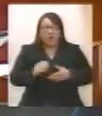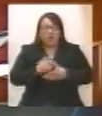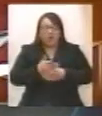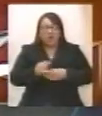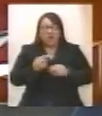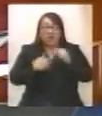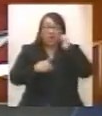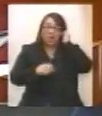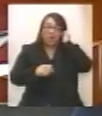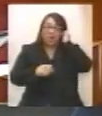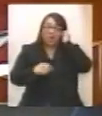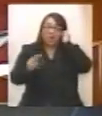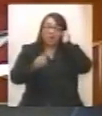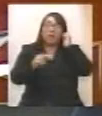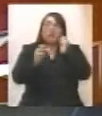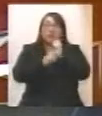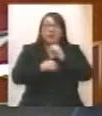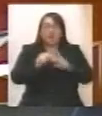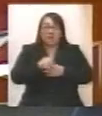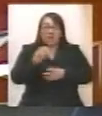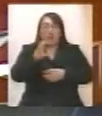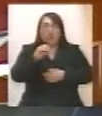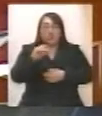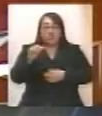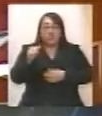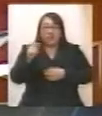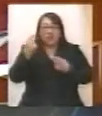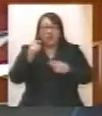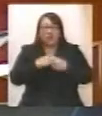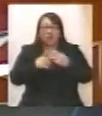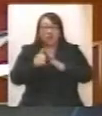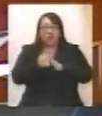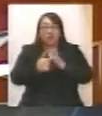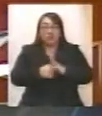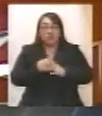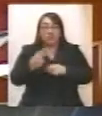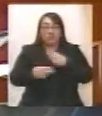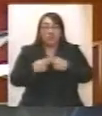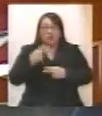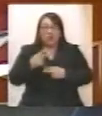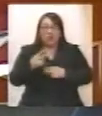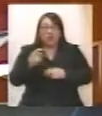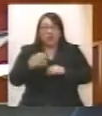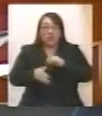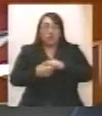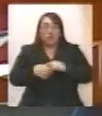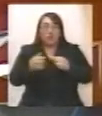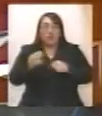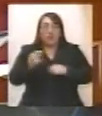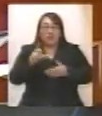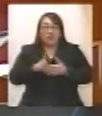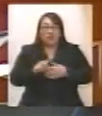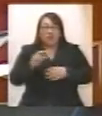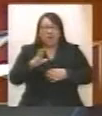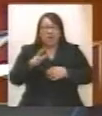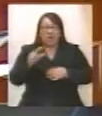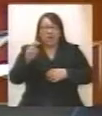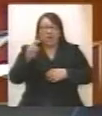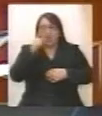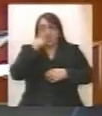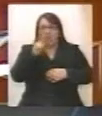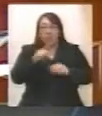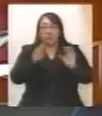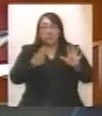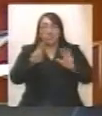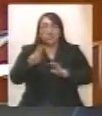los territorios de ambos países en la costa, de acuerdo al artículo segundo del Tratado de Lima del 3 de